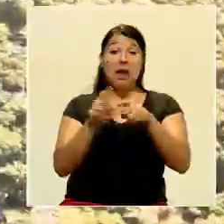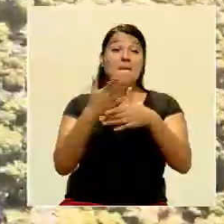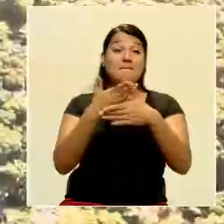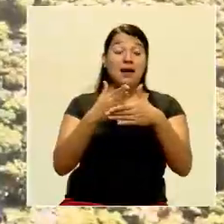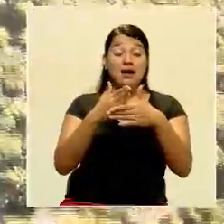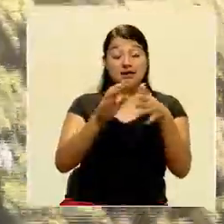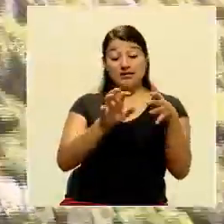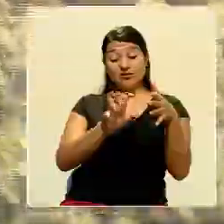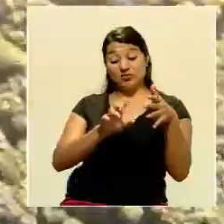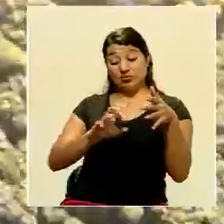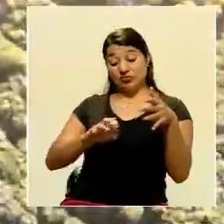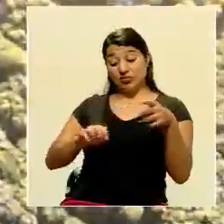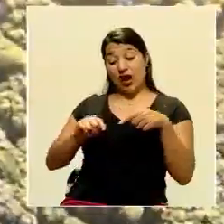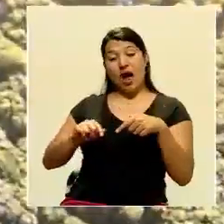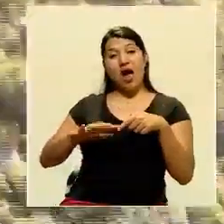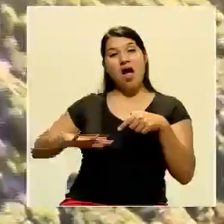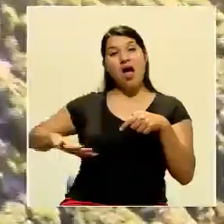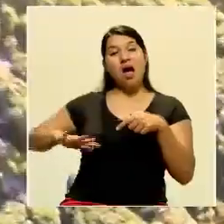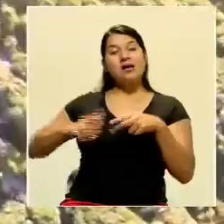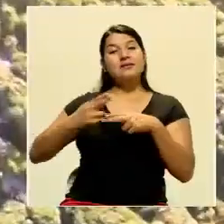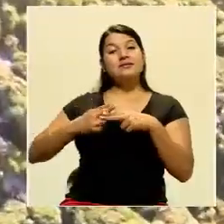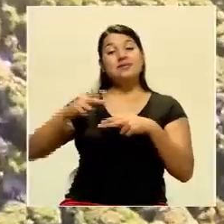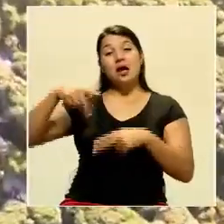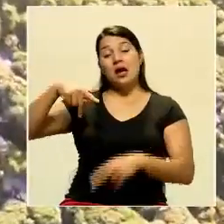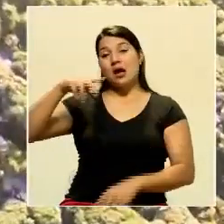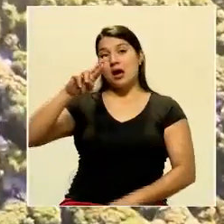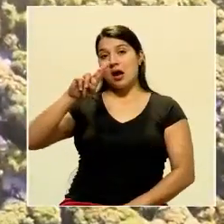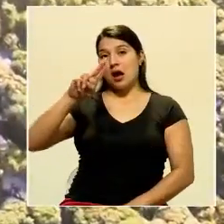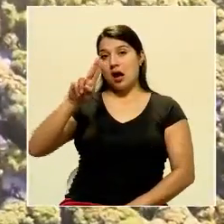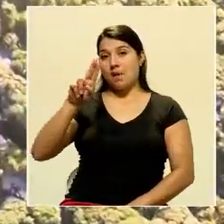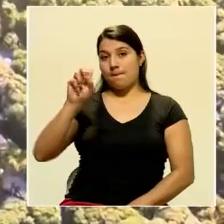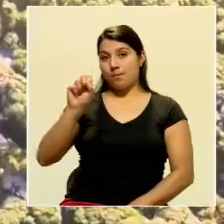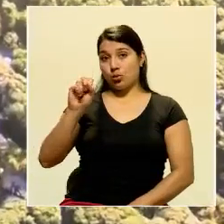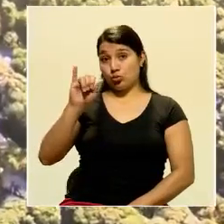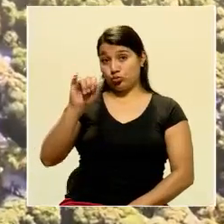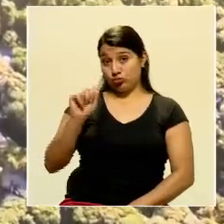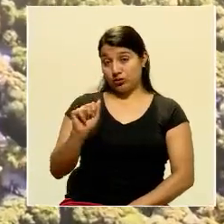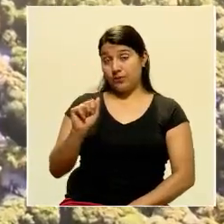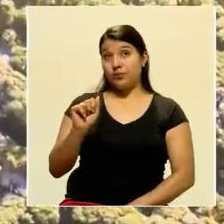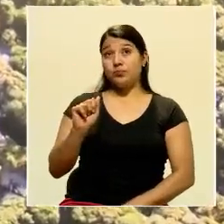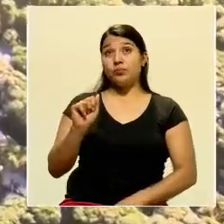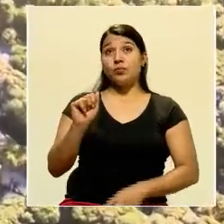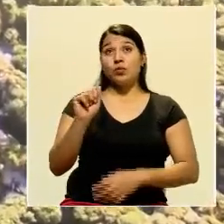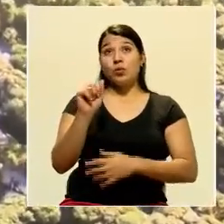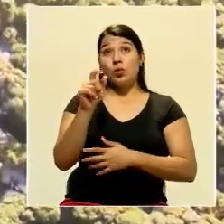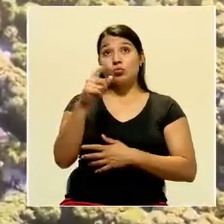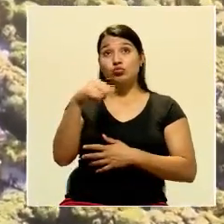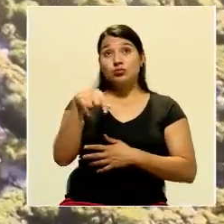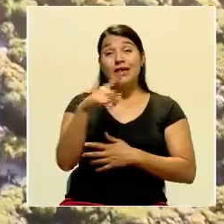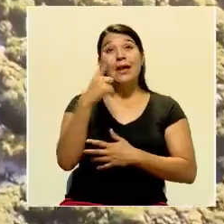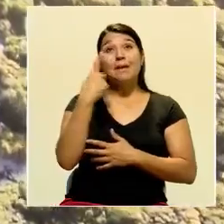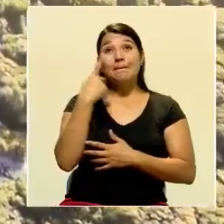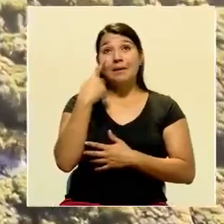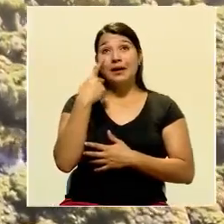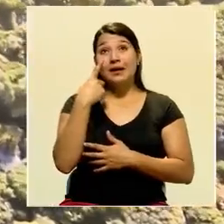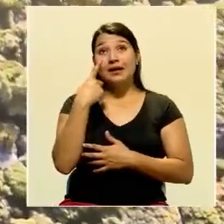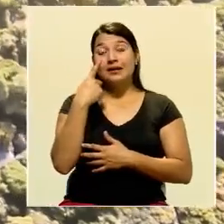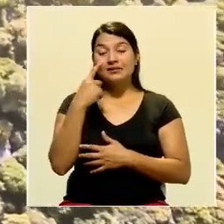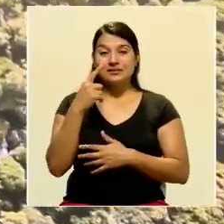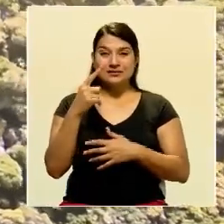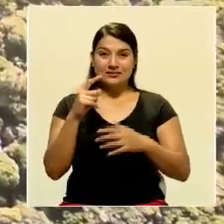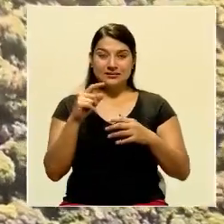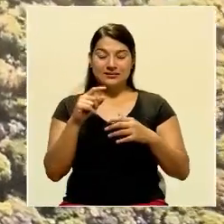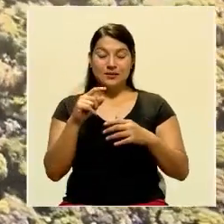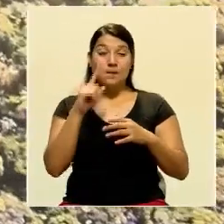Aquí podemos ver más en detalle la grieta y hubo todo este bloque que cayó, todo este bloque y unas partes